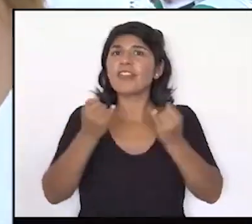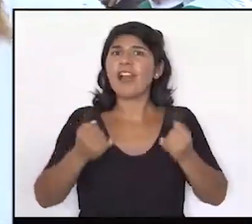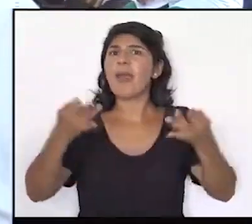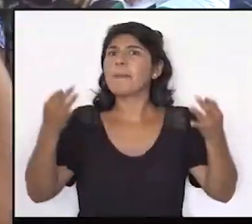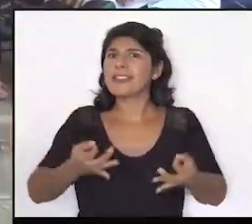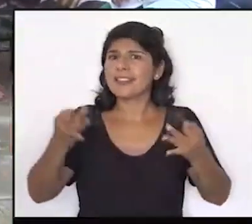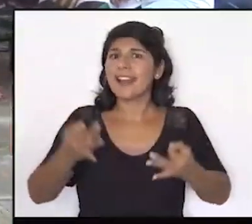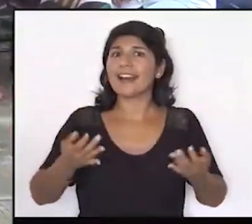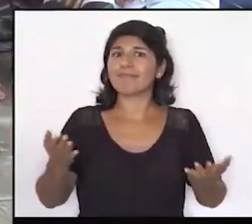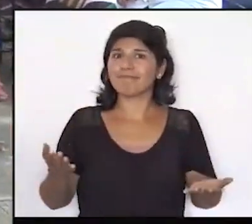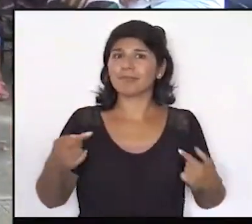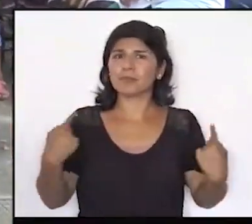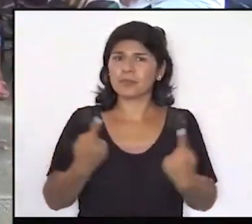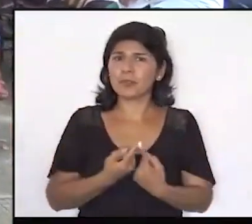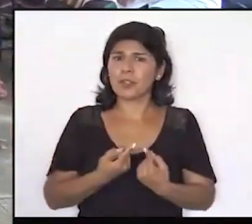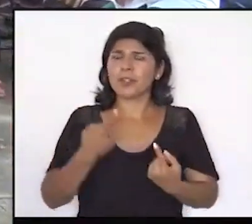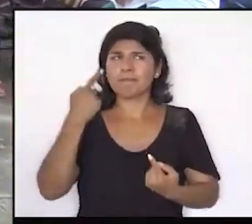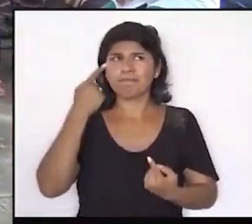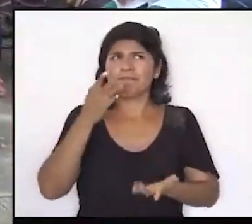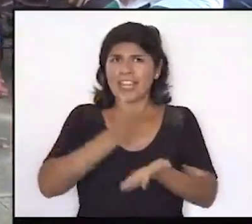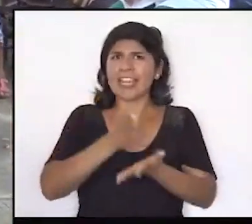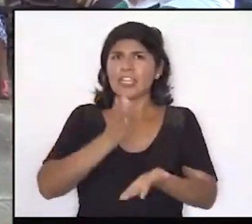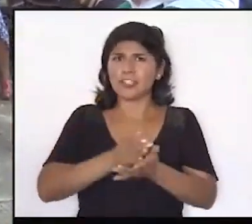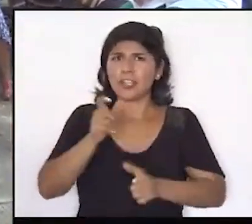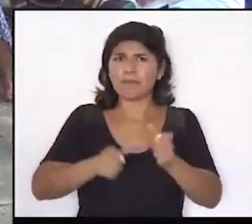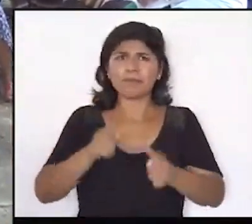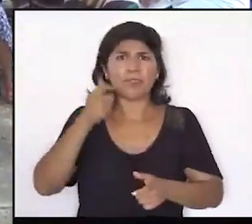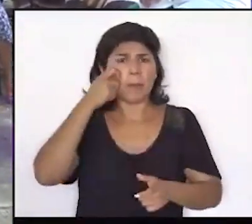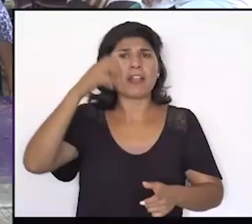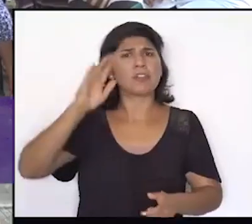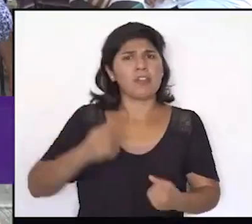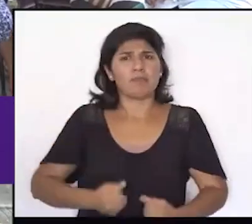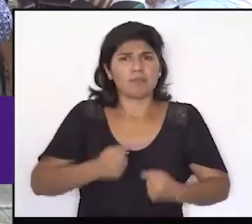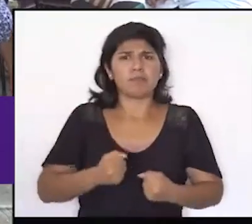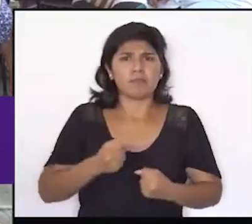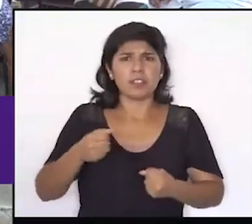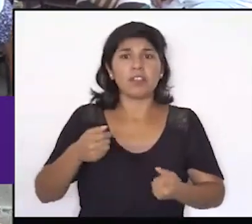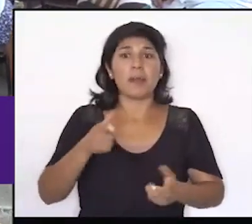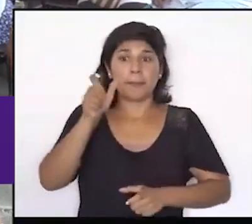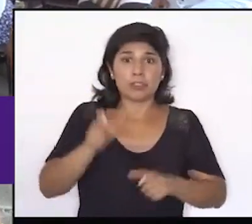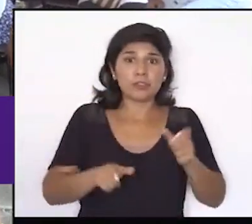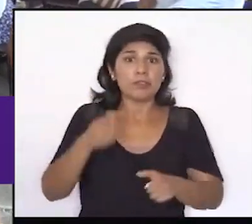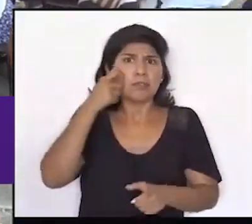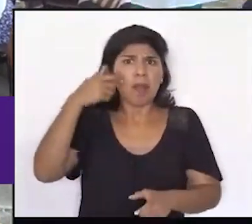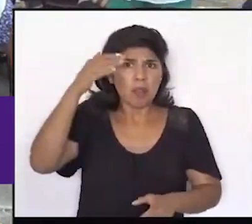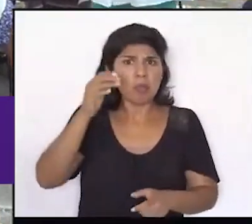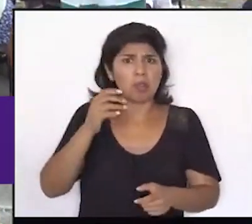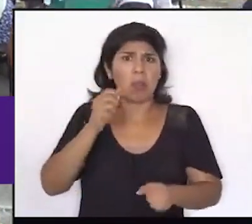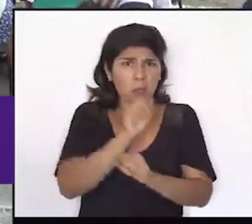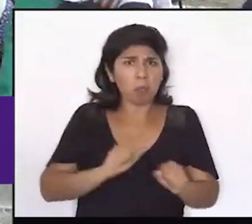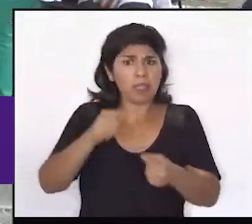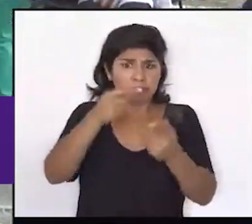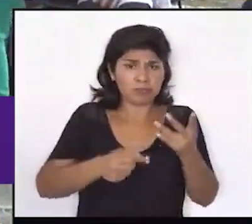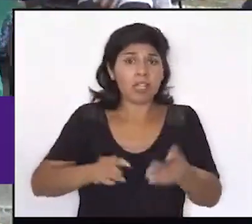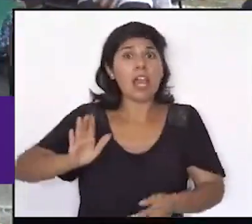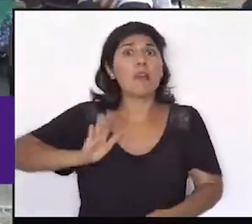Bueno, hoy es un día muy especial. Nosotros queremos reivindicar los derechos de las personas mayores, mostrar todo lo que puede hacer una persona mayor,